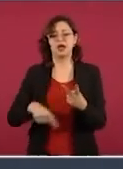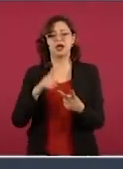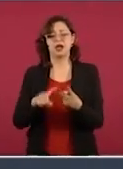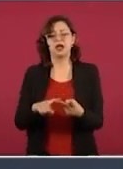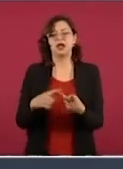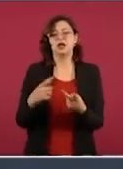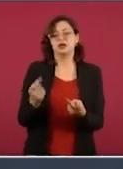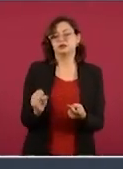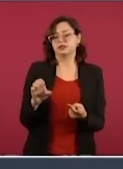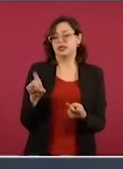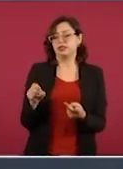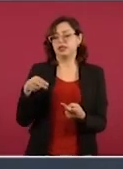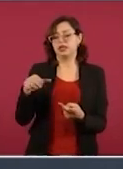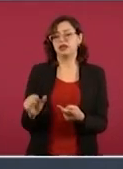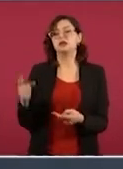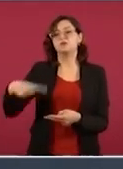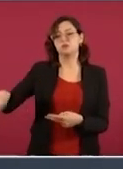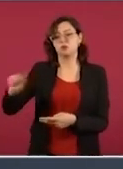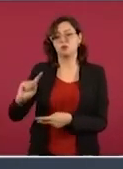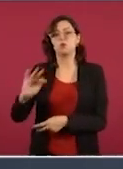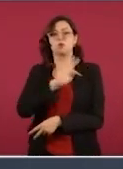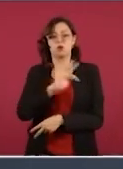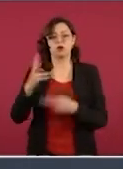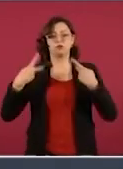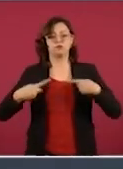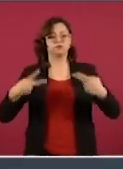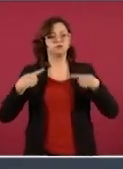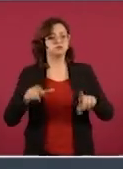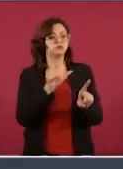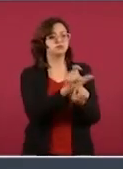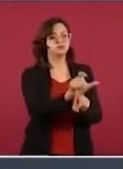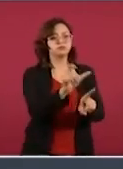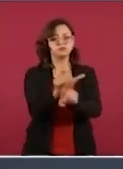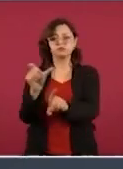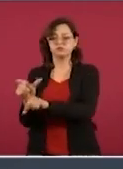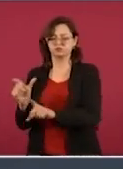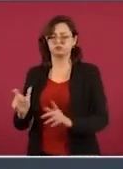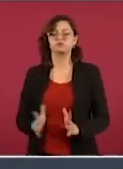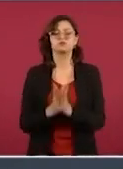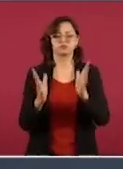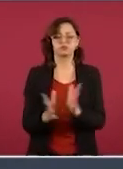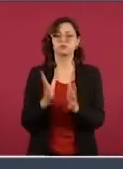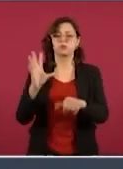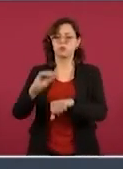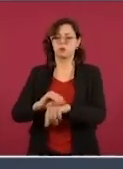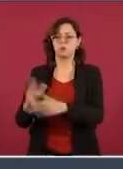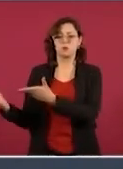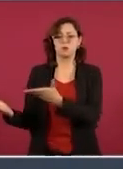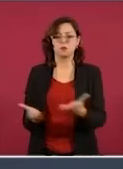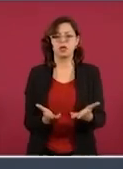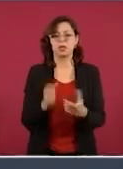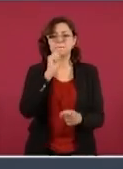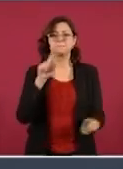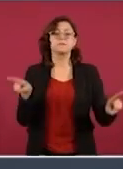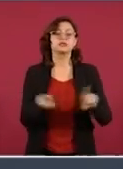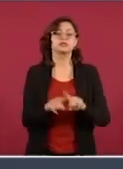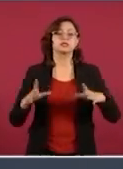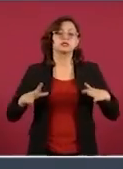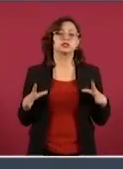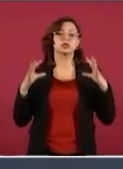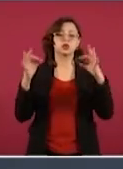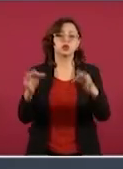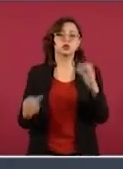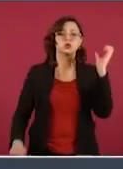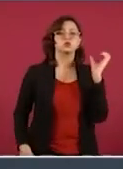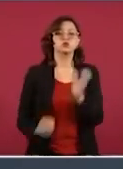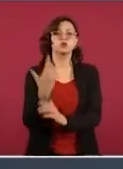en tareas de seguridad pública e instituye la